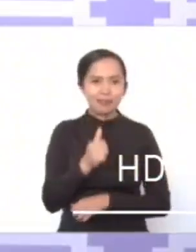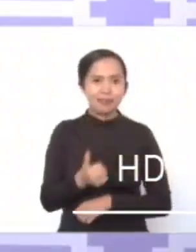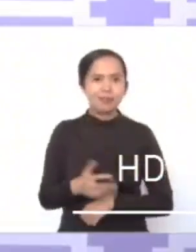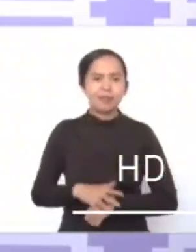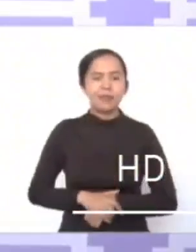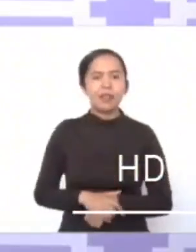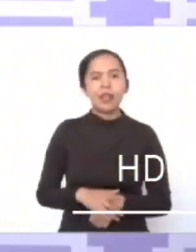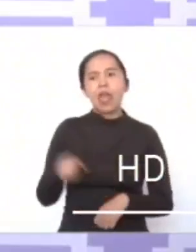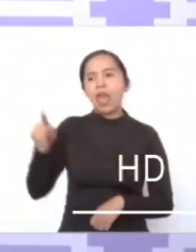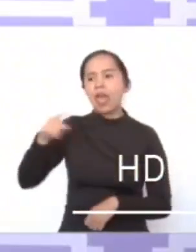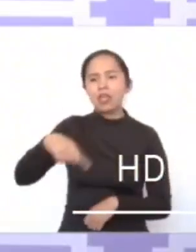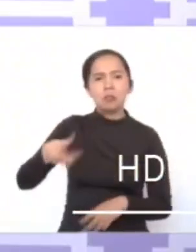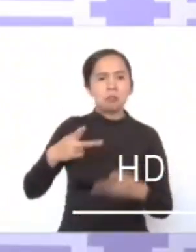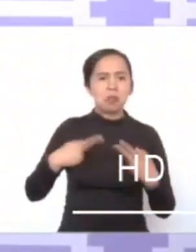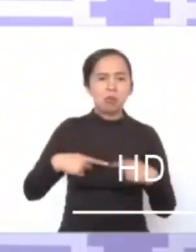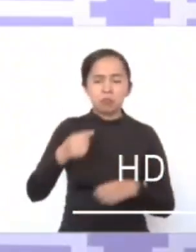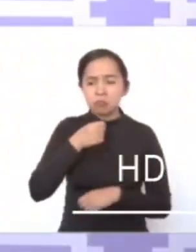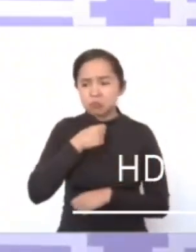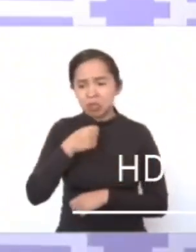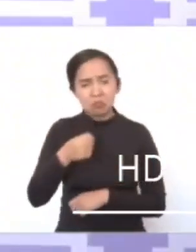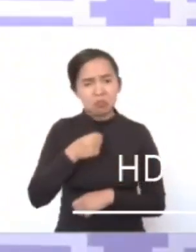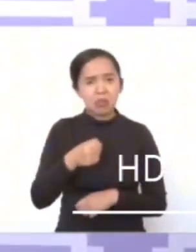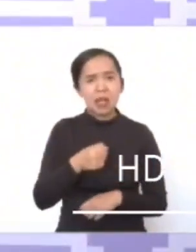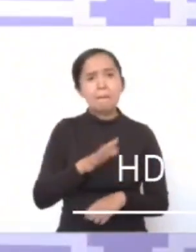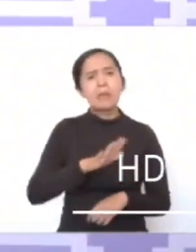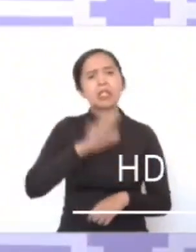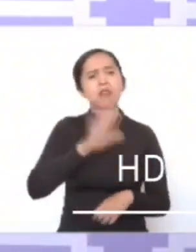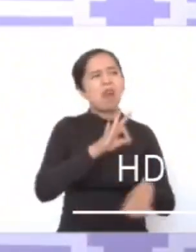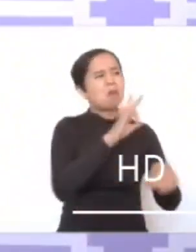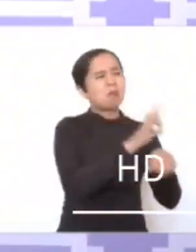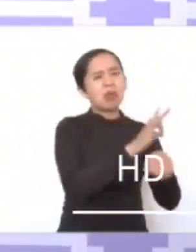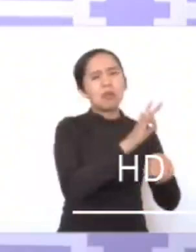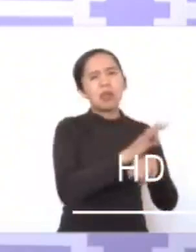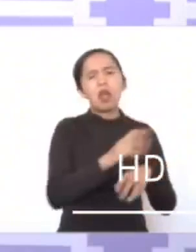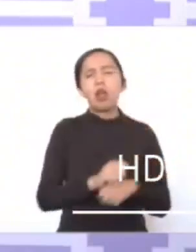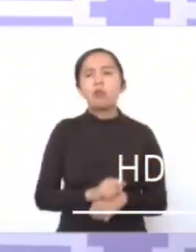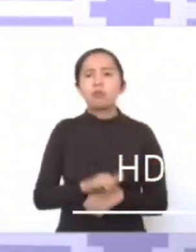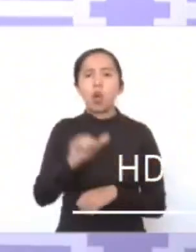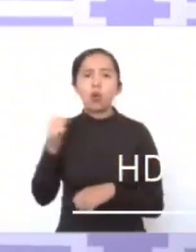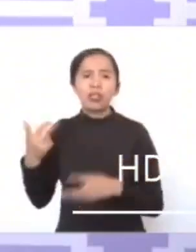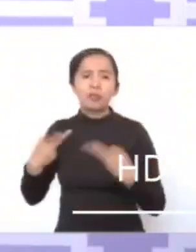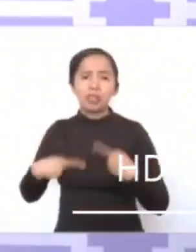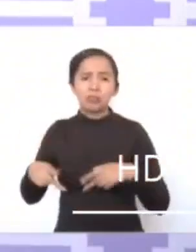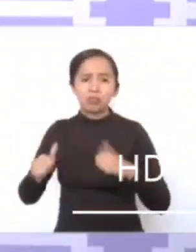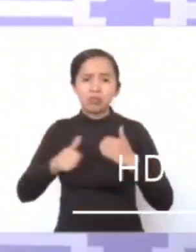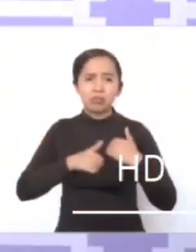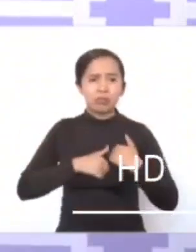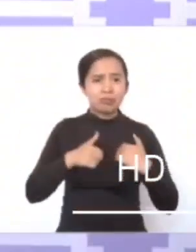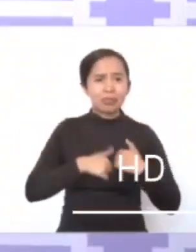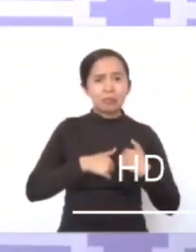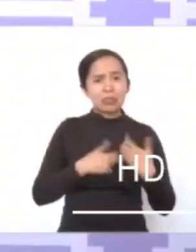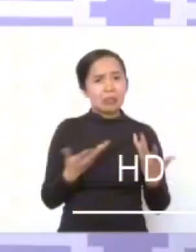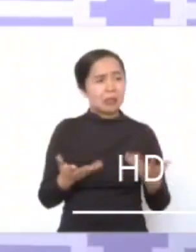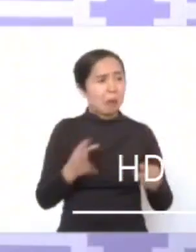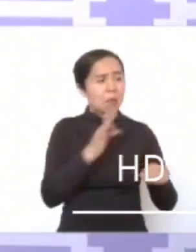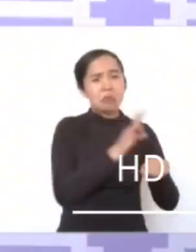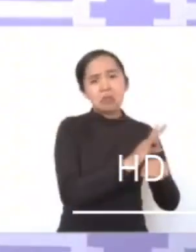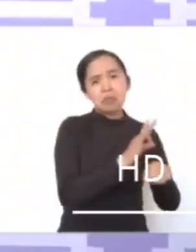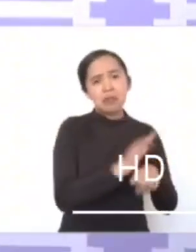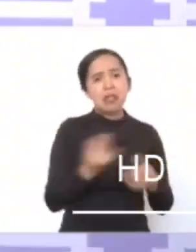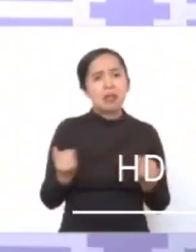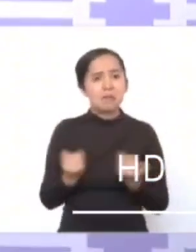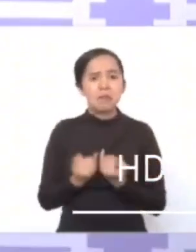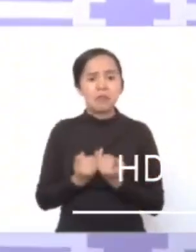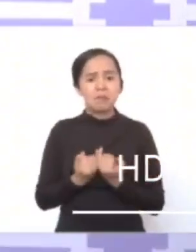Incuestionable por los medios de comunicación, incuestionable por autoridades de justicia. Y